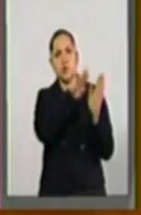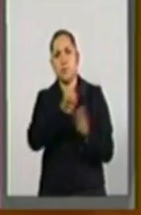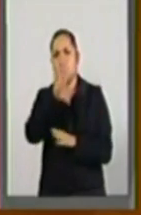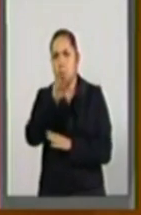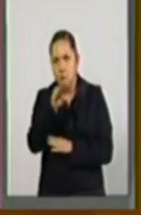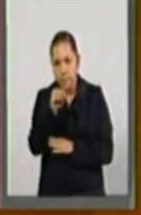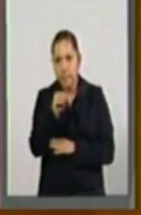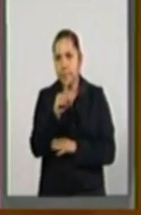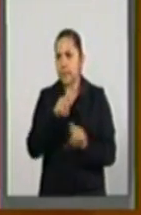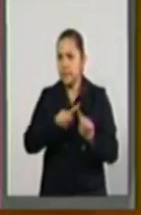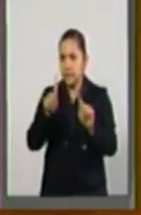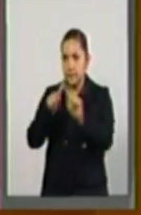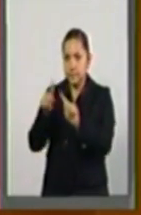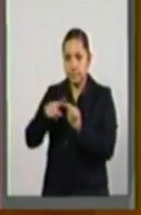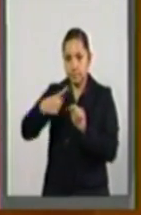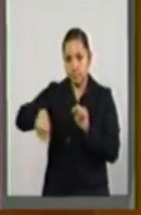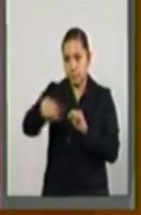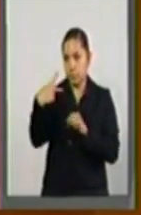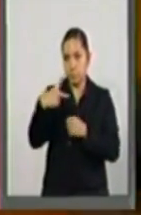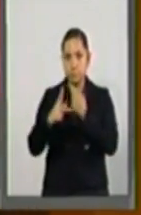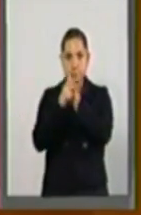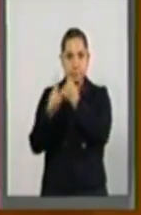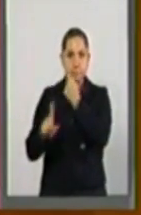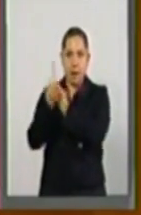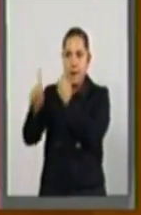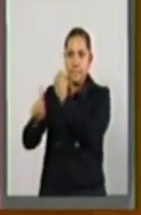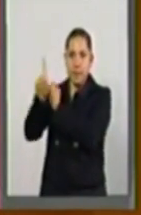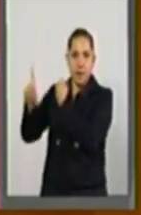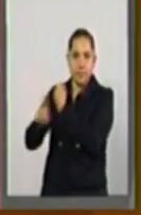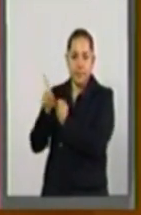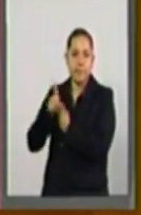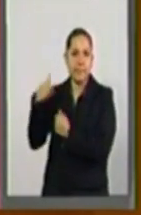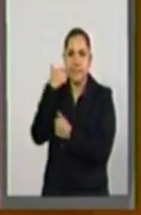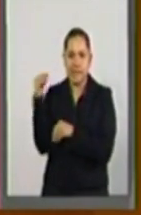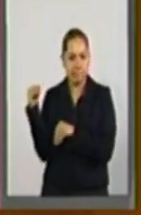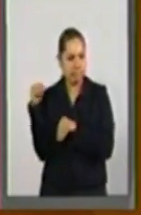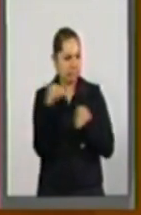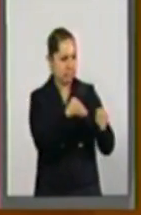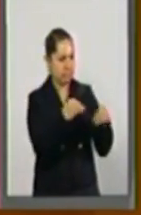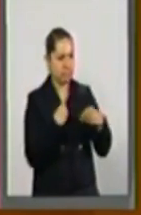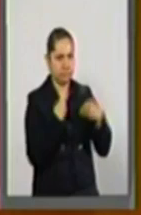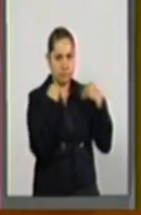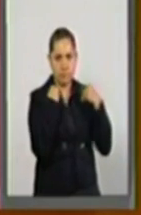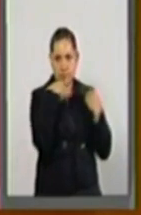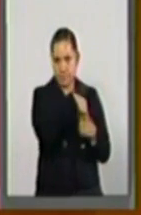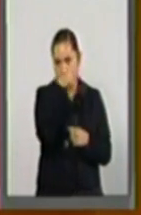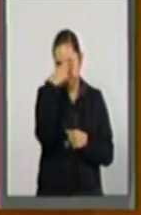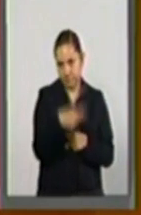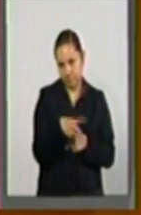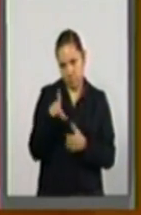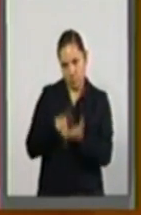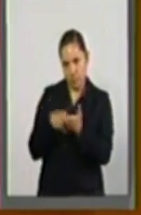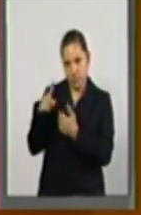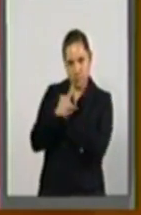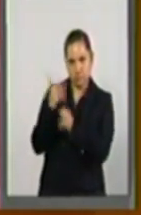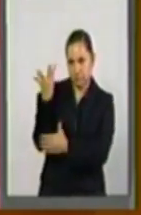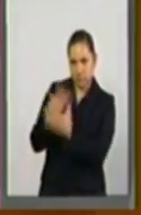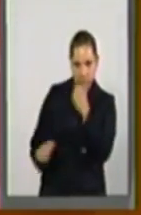de enfrentamiento que ocurrían en su país. En el texto aprobado por el Congreso Constituyente de